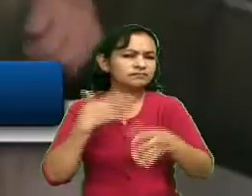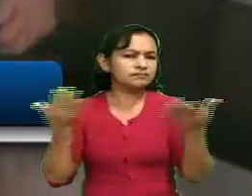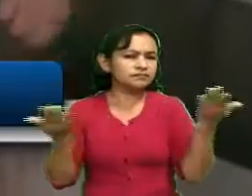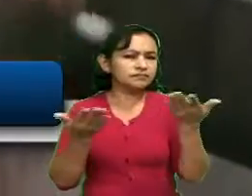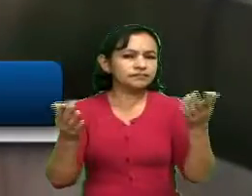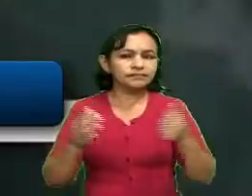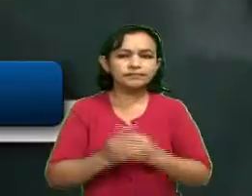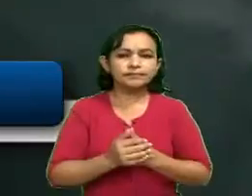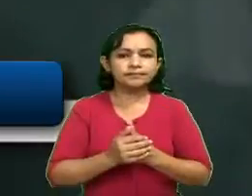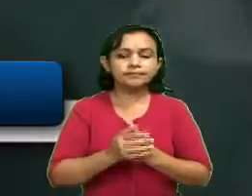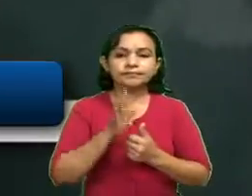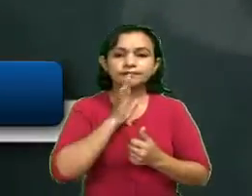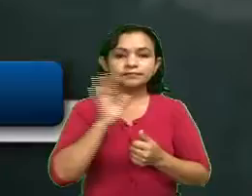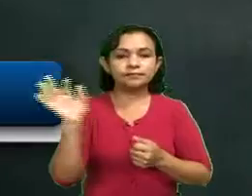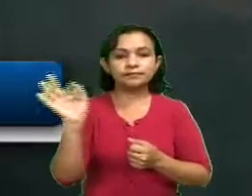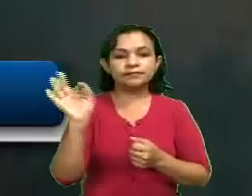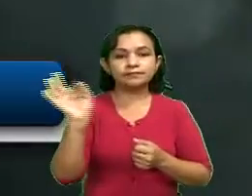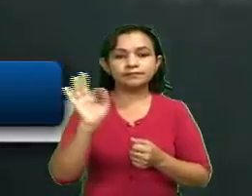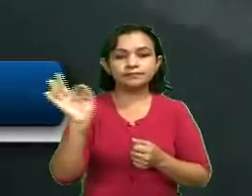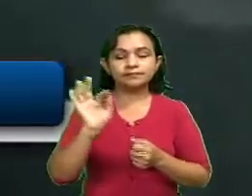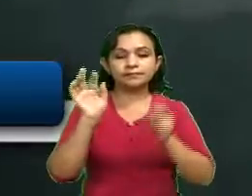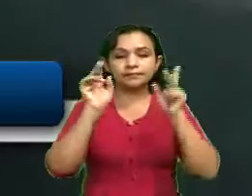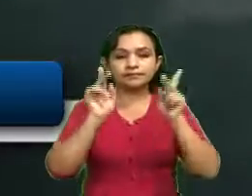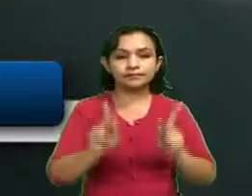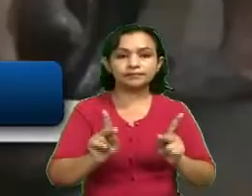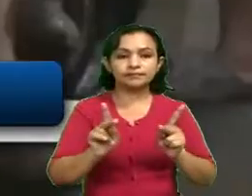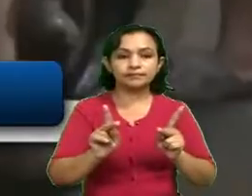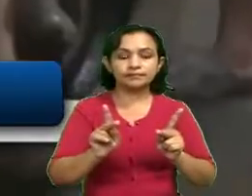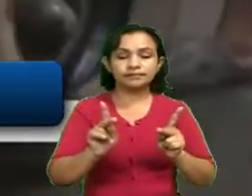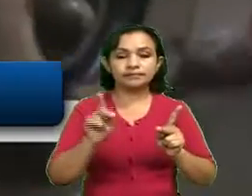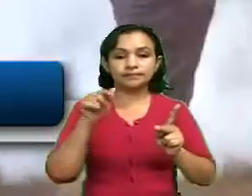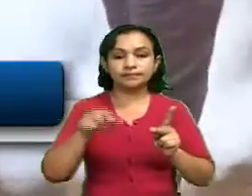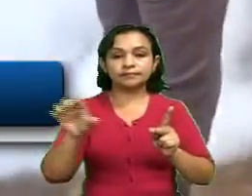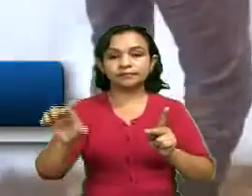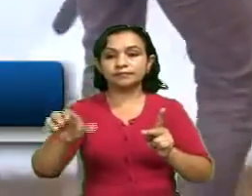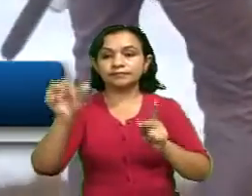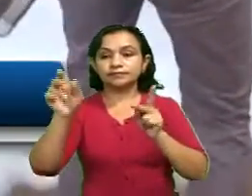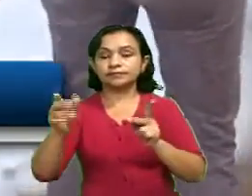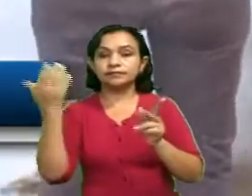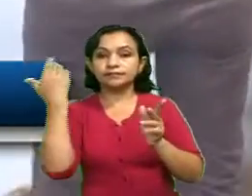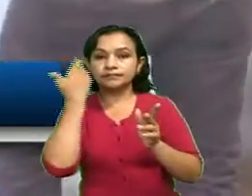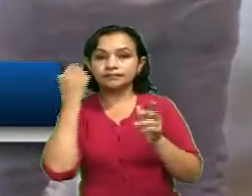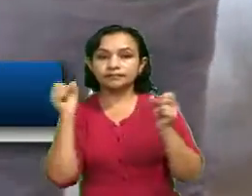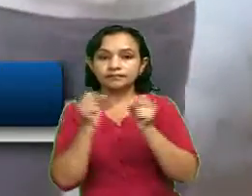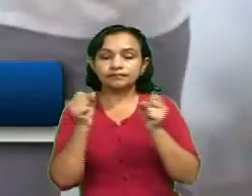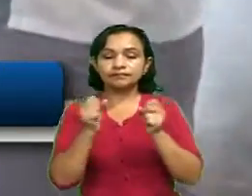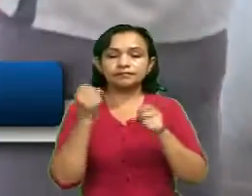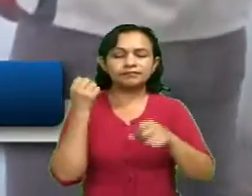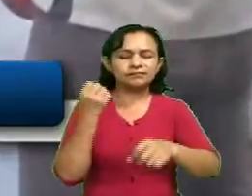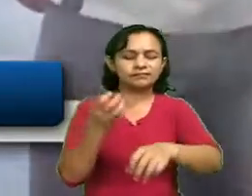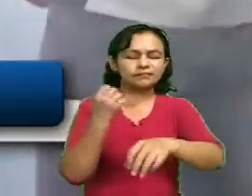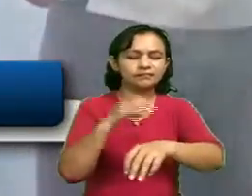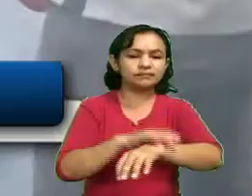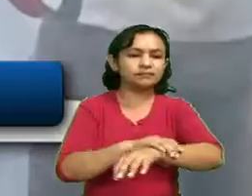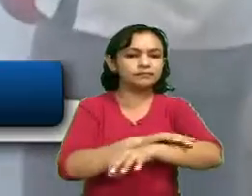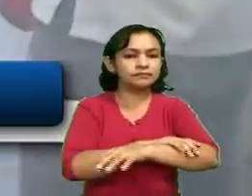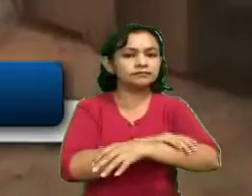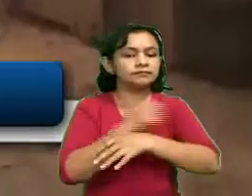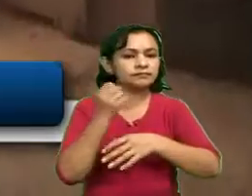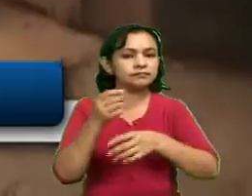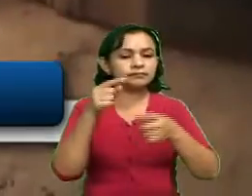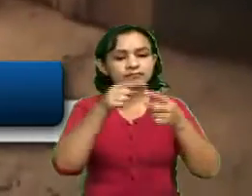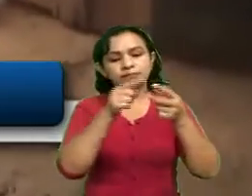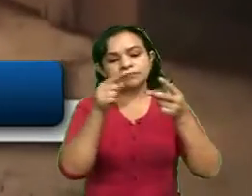Hablaba también de la forma de que a una persona no presenta más que fiebre y dolor. ¿Cuál de estas 3